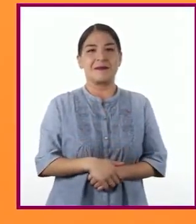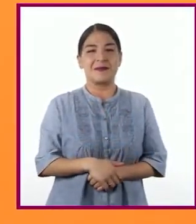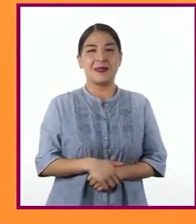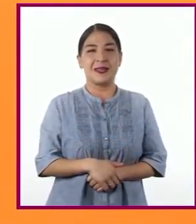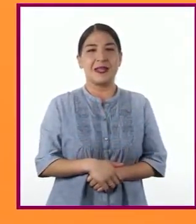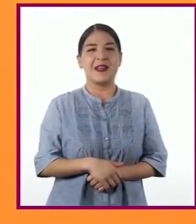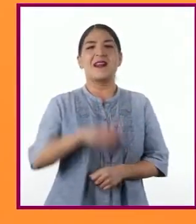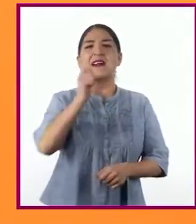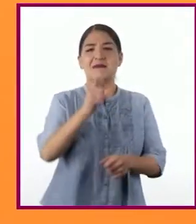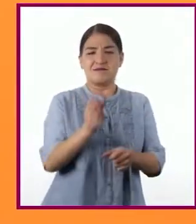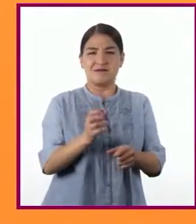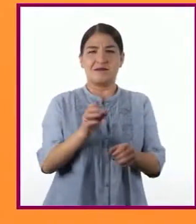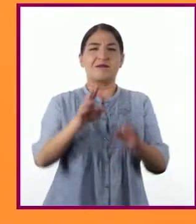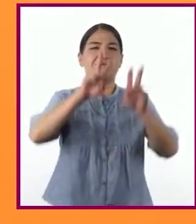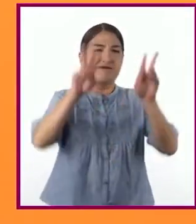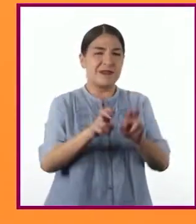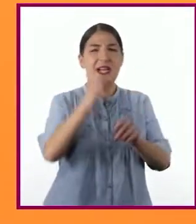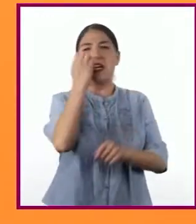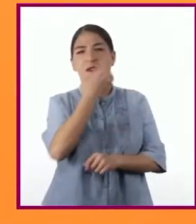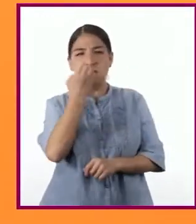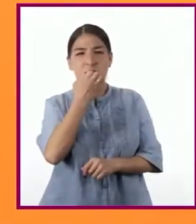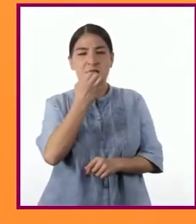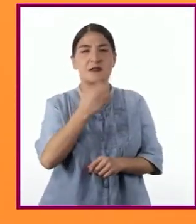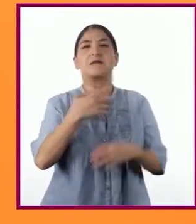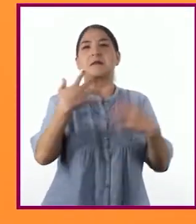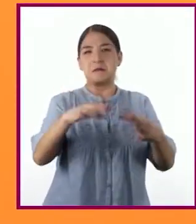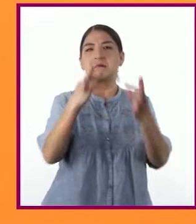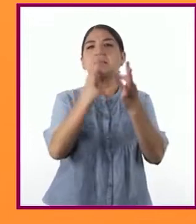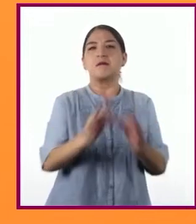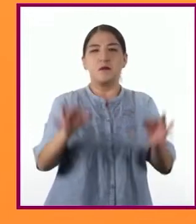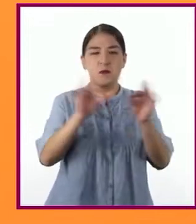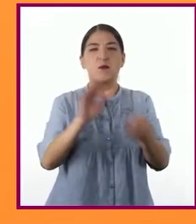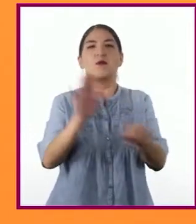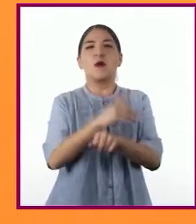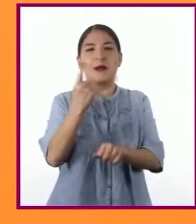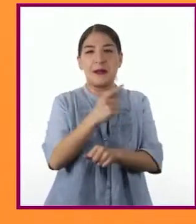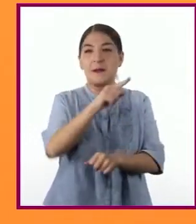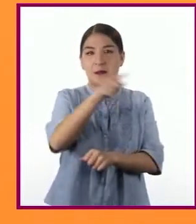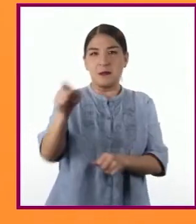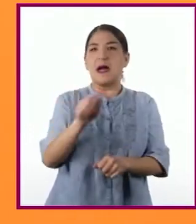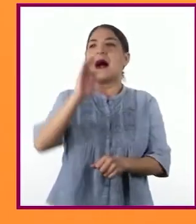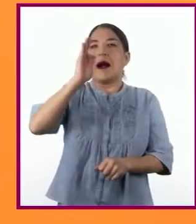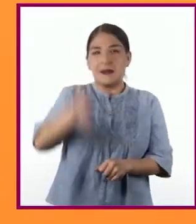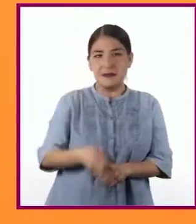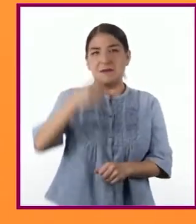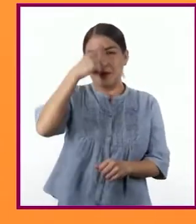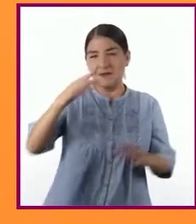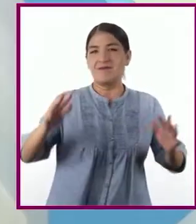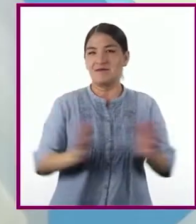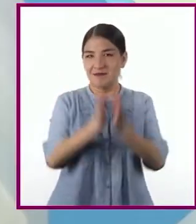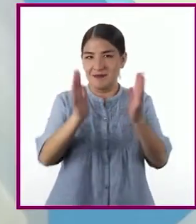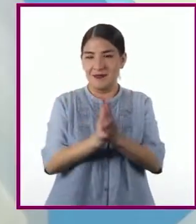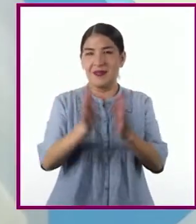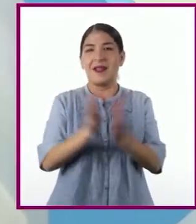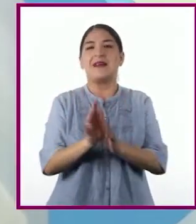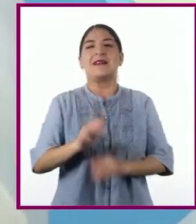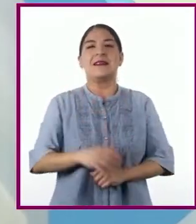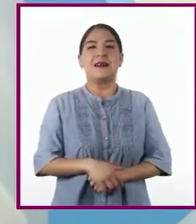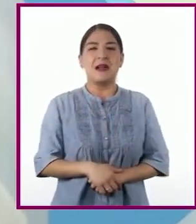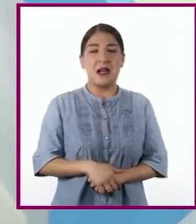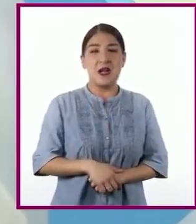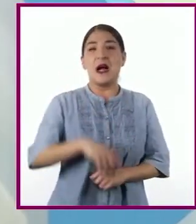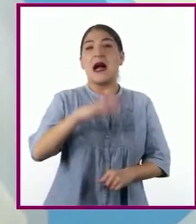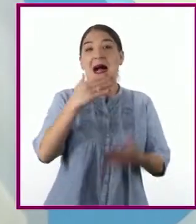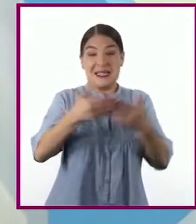En el contexto escolar, esto tiene relevancia porque los faculta para participar en forma activa. Antes de